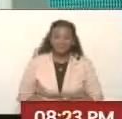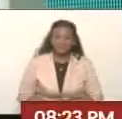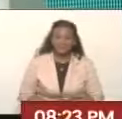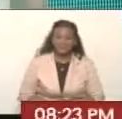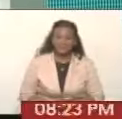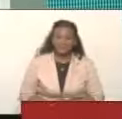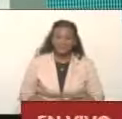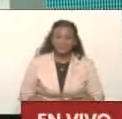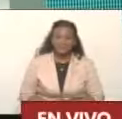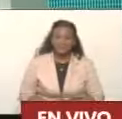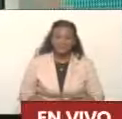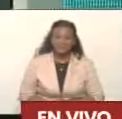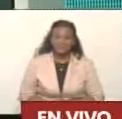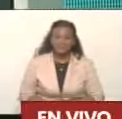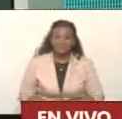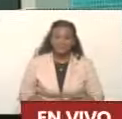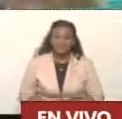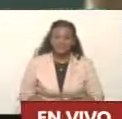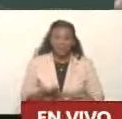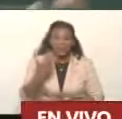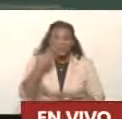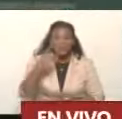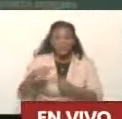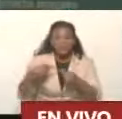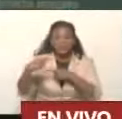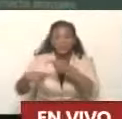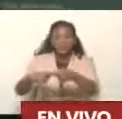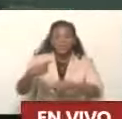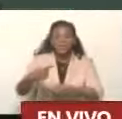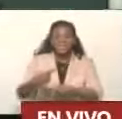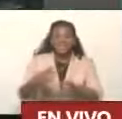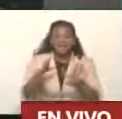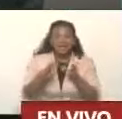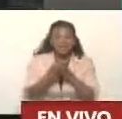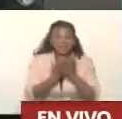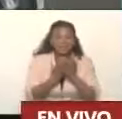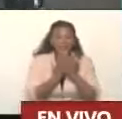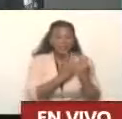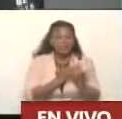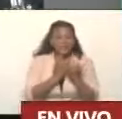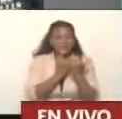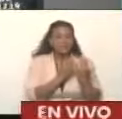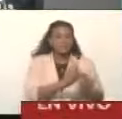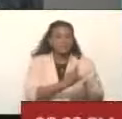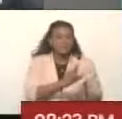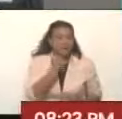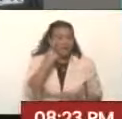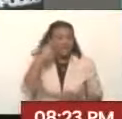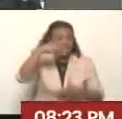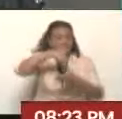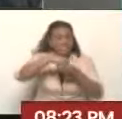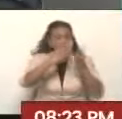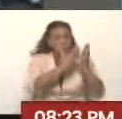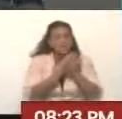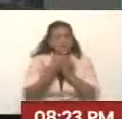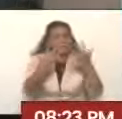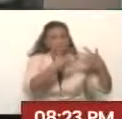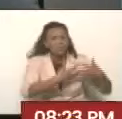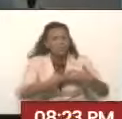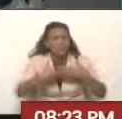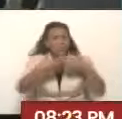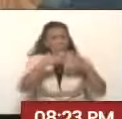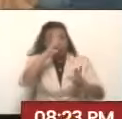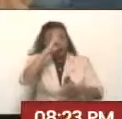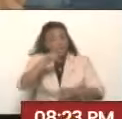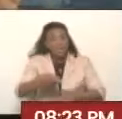eso consecuencia a nivel académico y laboral. ¿Cuál es el mensaje que tiene el presidente de Venezuela para esos jóvenes que están en las universidades de Estados Unidos? Nuestro